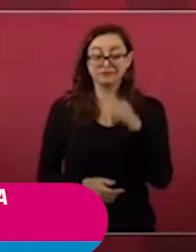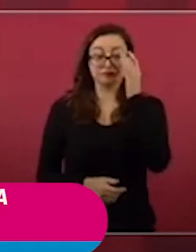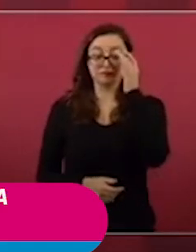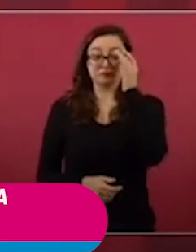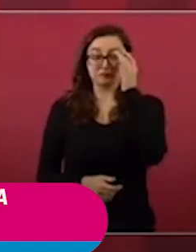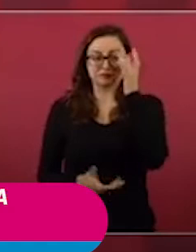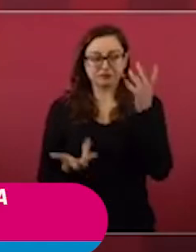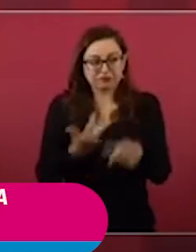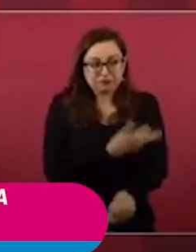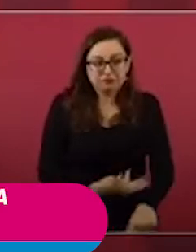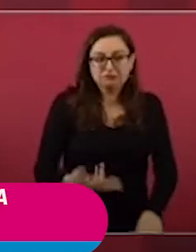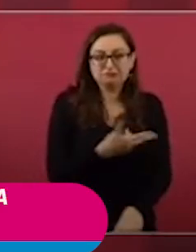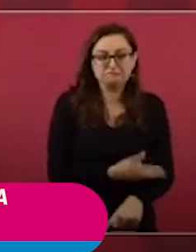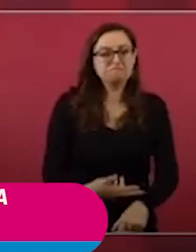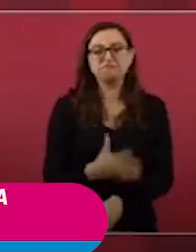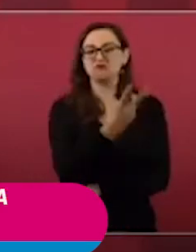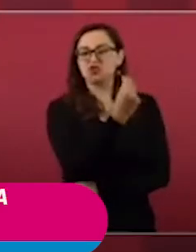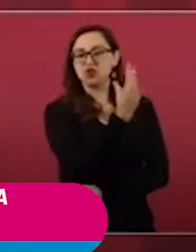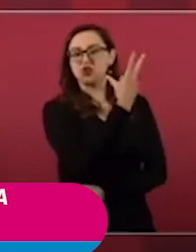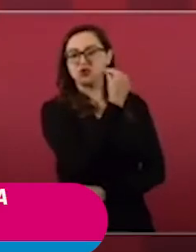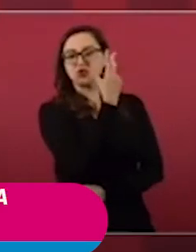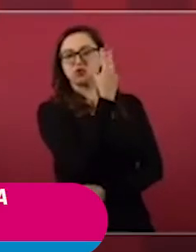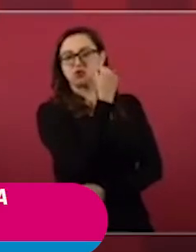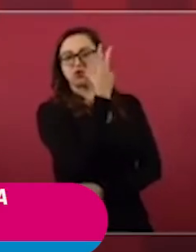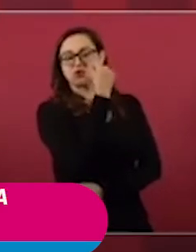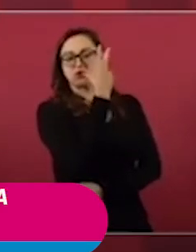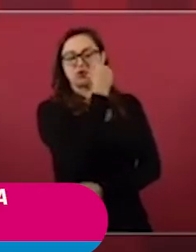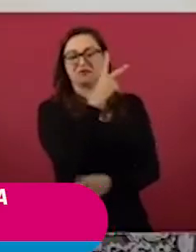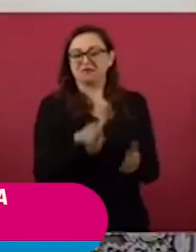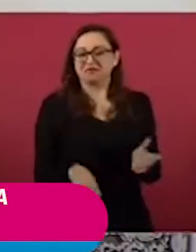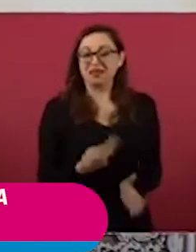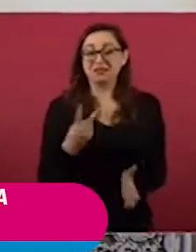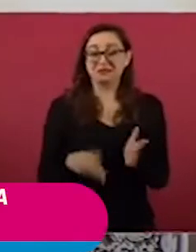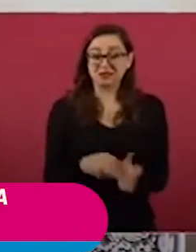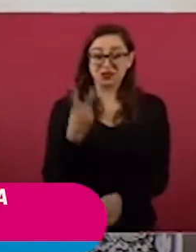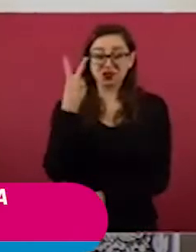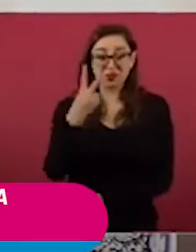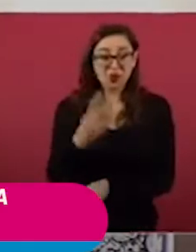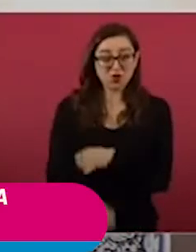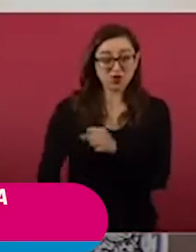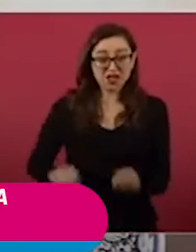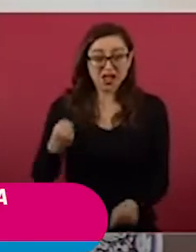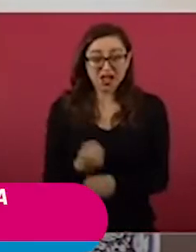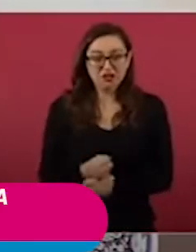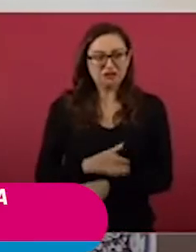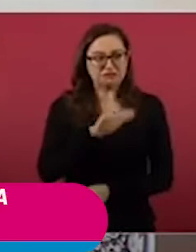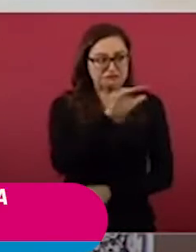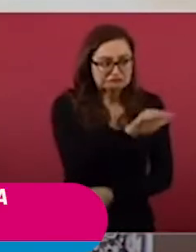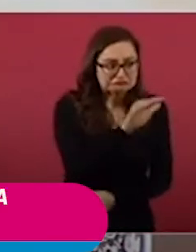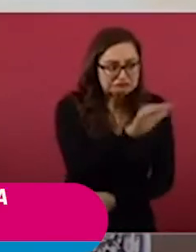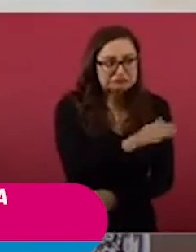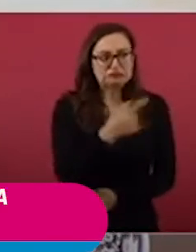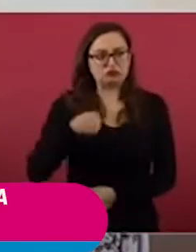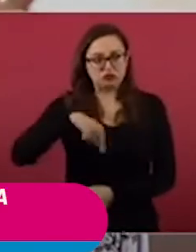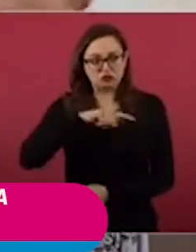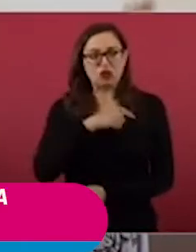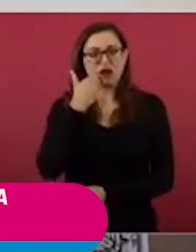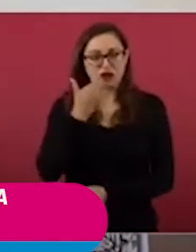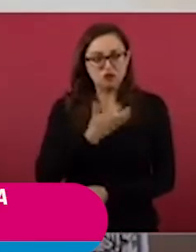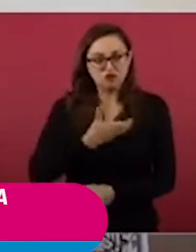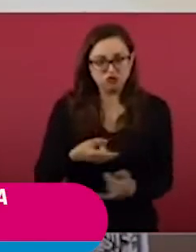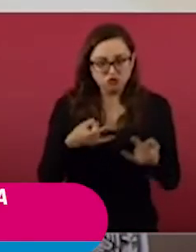que no se podía llegar al Zócalo. Solicitábamos que nos dieran la entrada al Zócalo y siempre